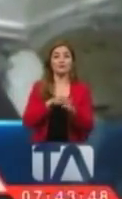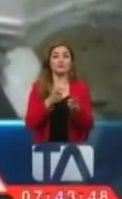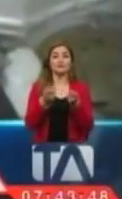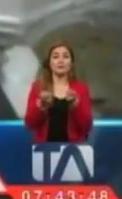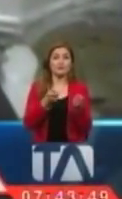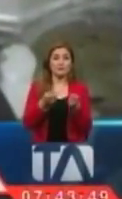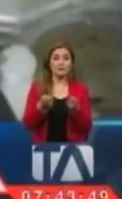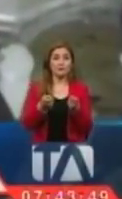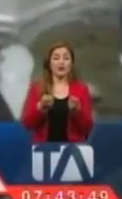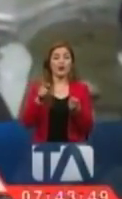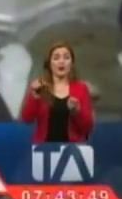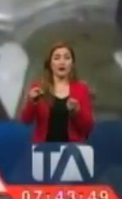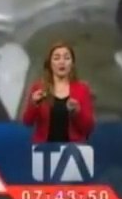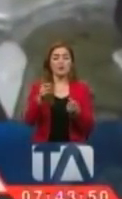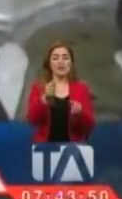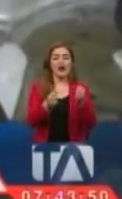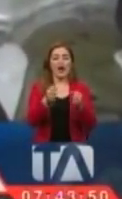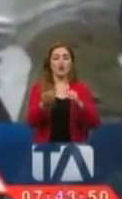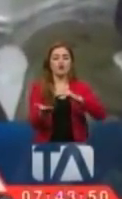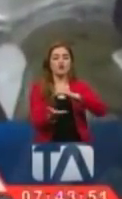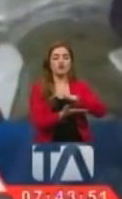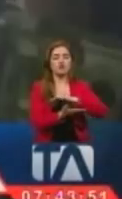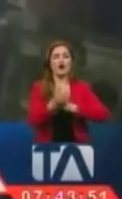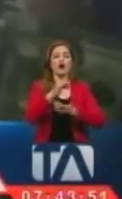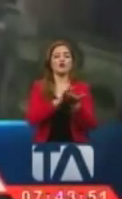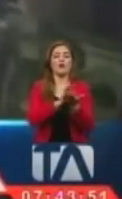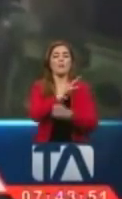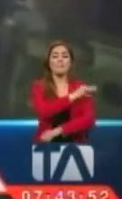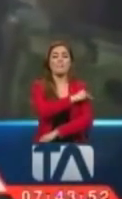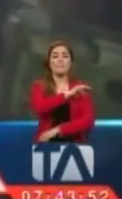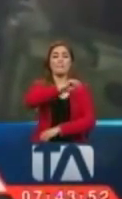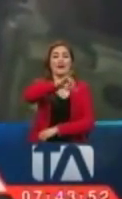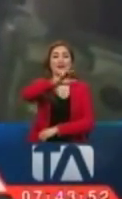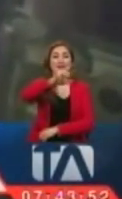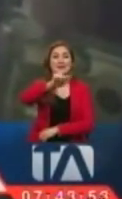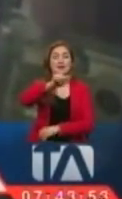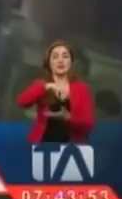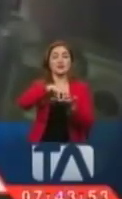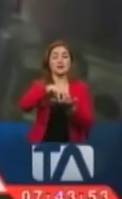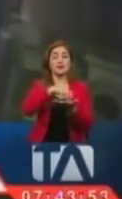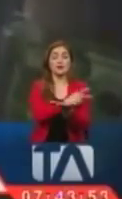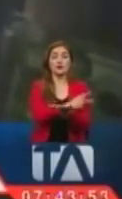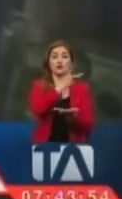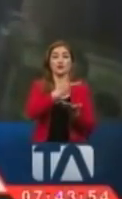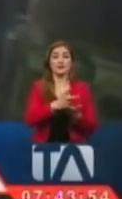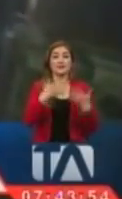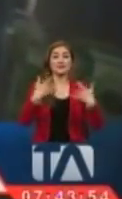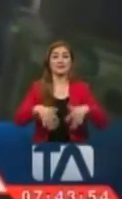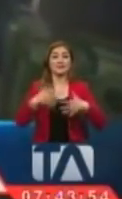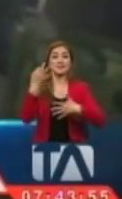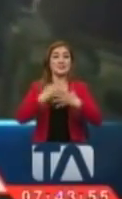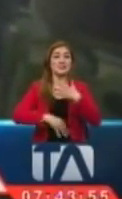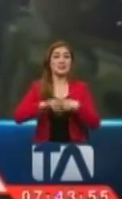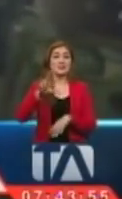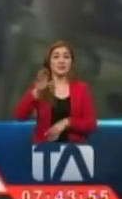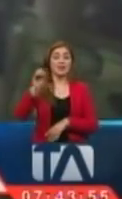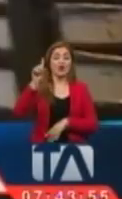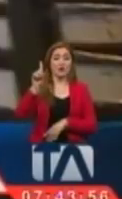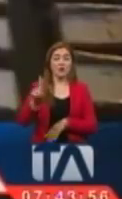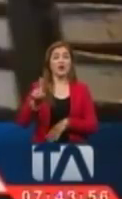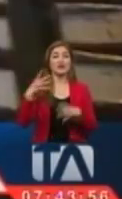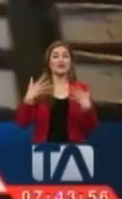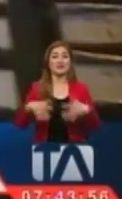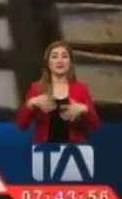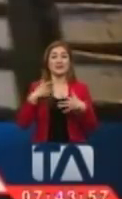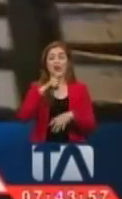operativo transportador ejecutado en el cantón mejía provincia de pichincha logró la incautación de 301 kilos de clorhidrato de